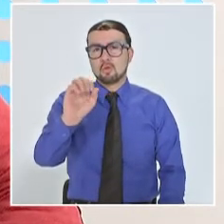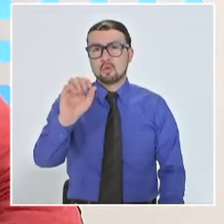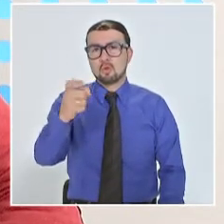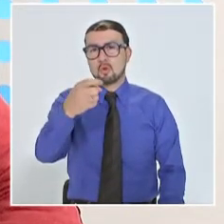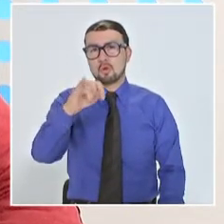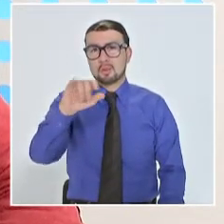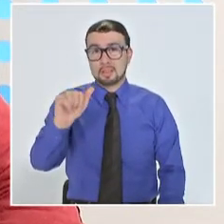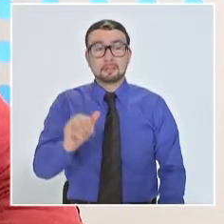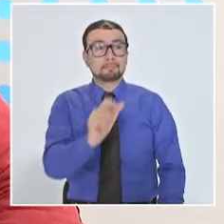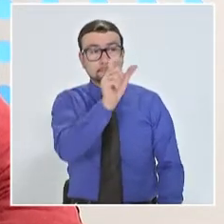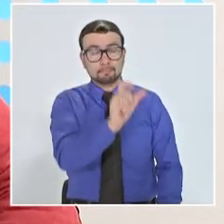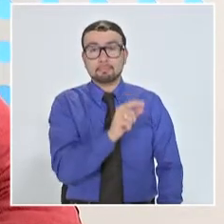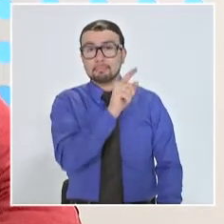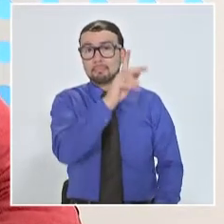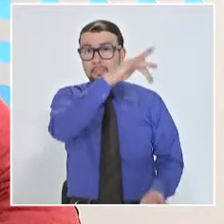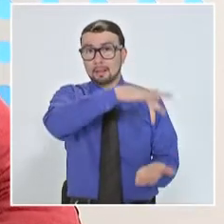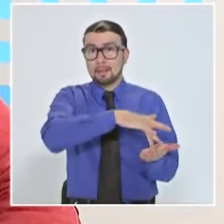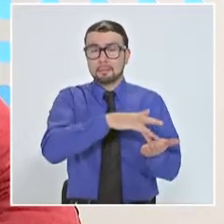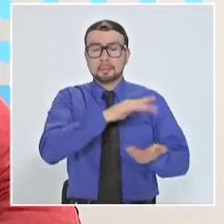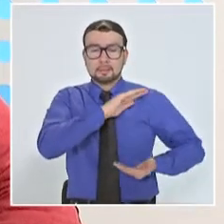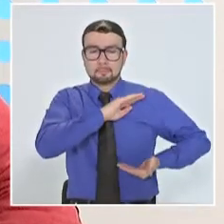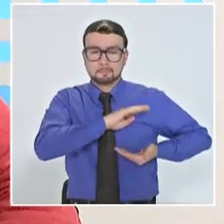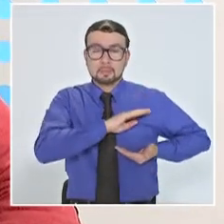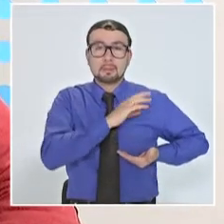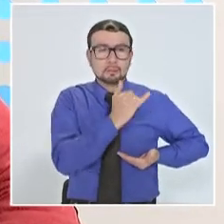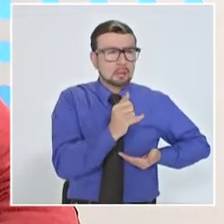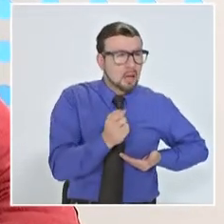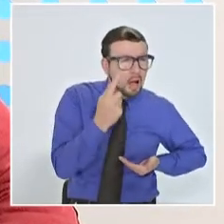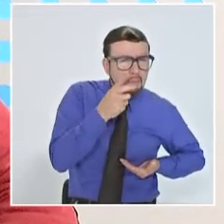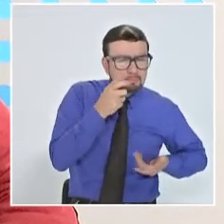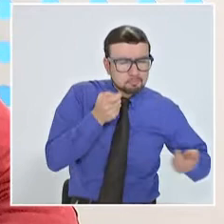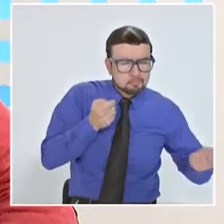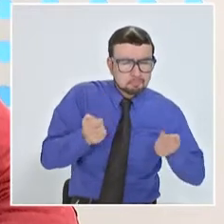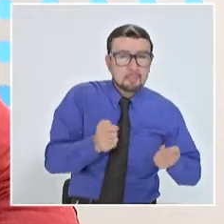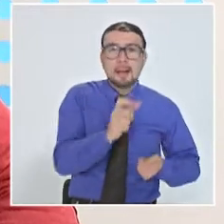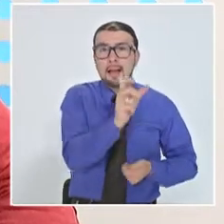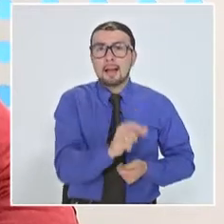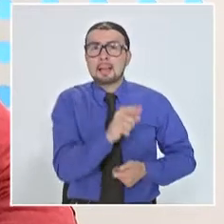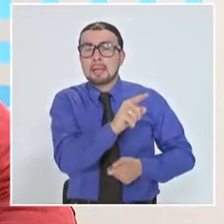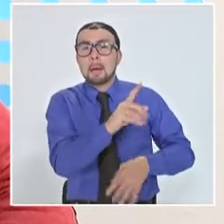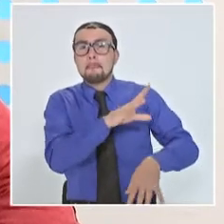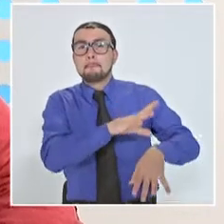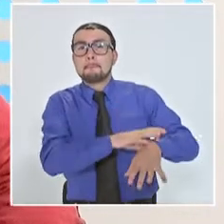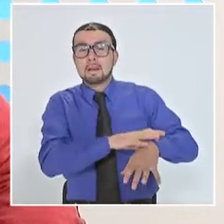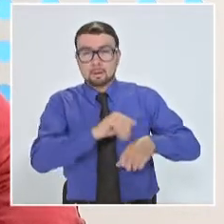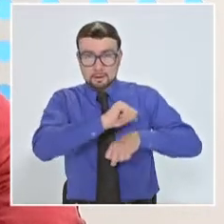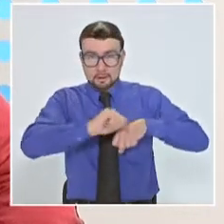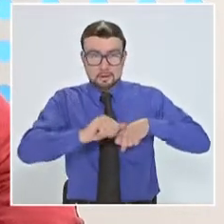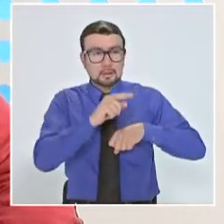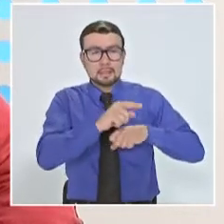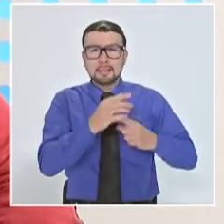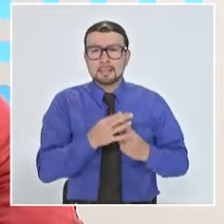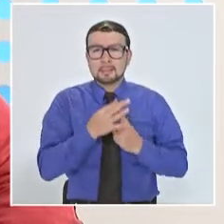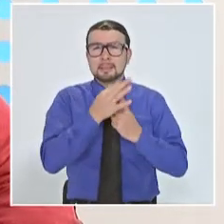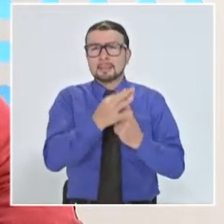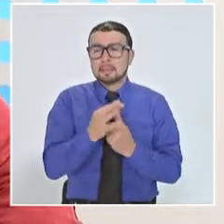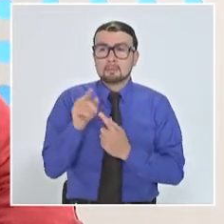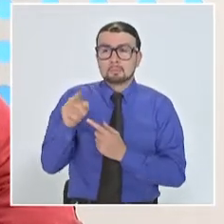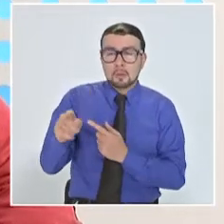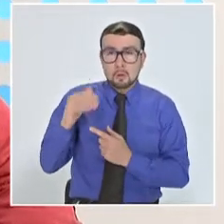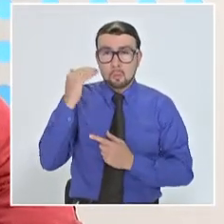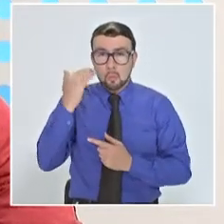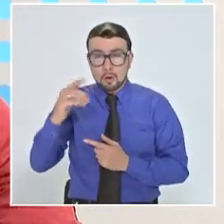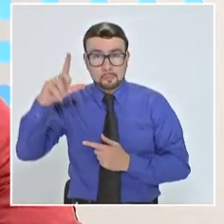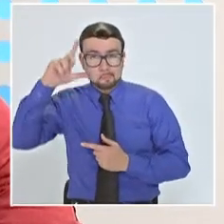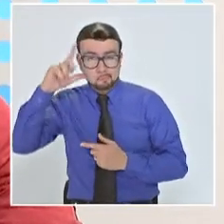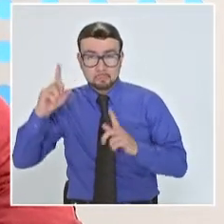Walter Antonio Arbeláez Ruiz. Él es médico y cirujano, especializado en ginecología y